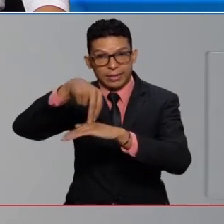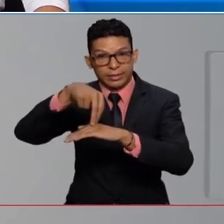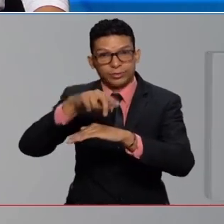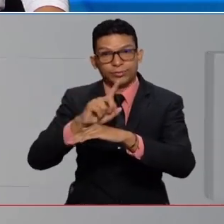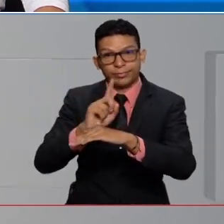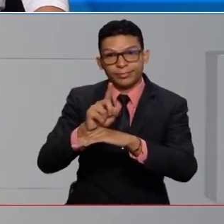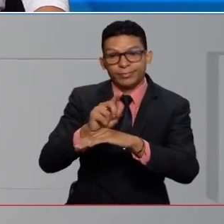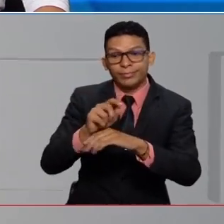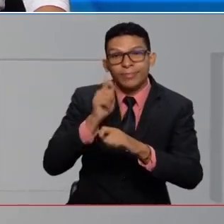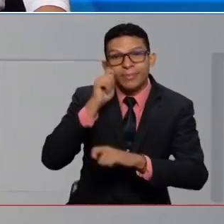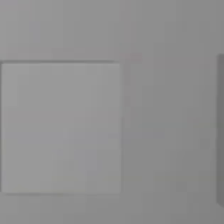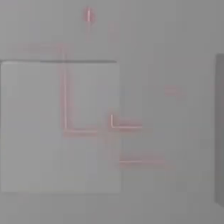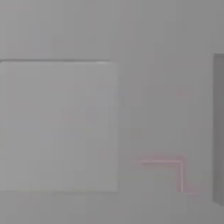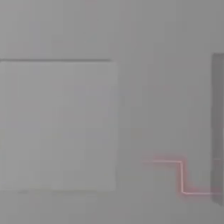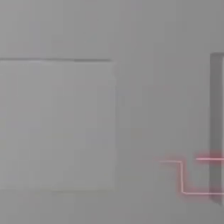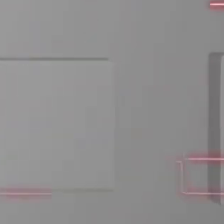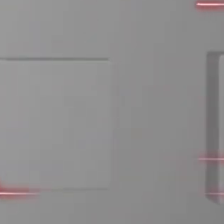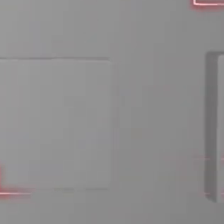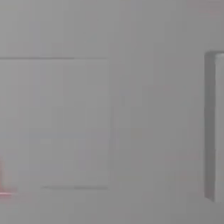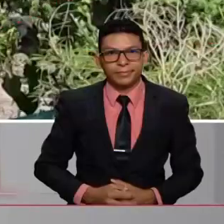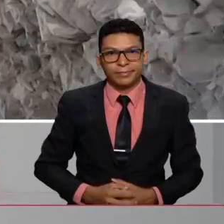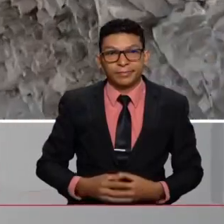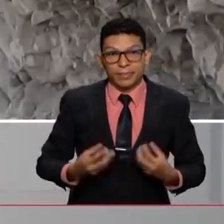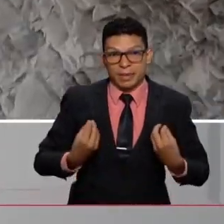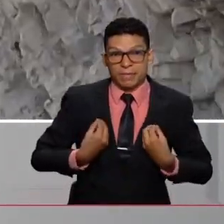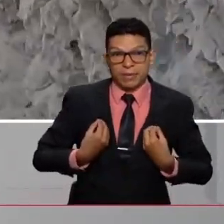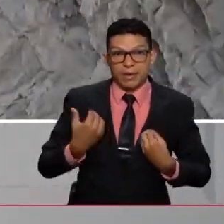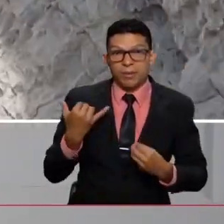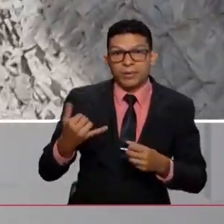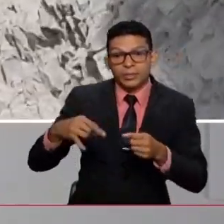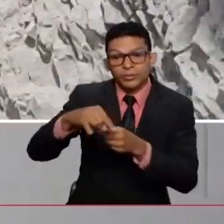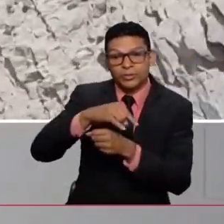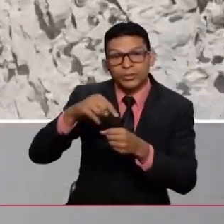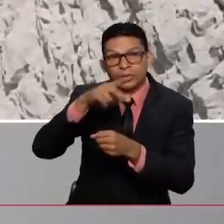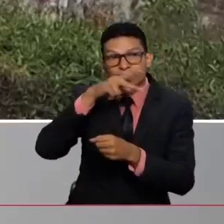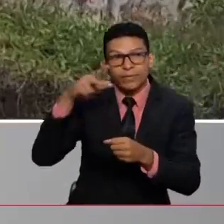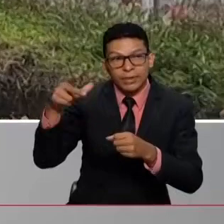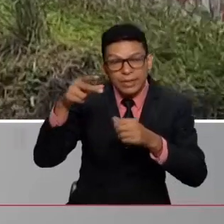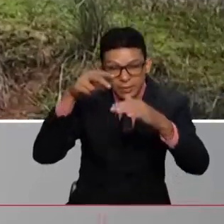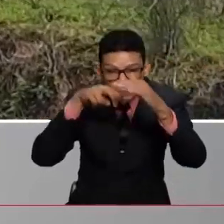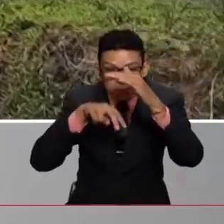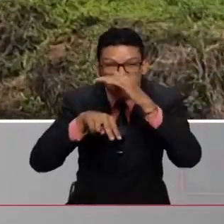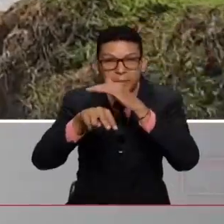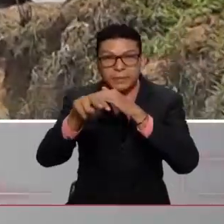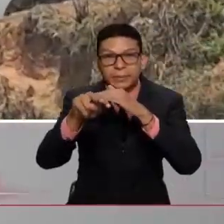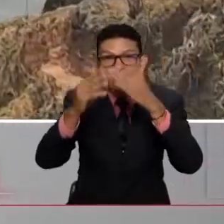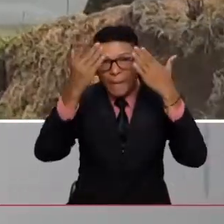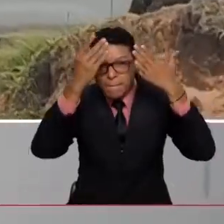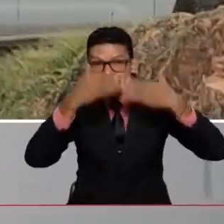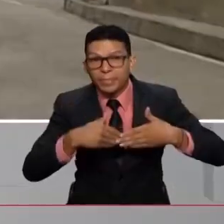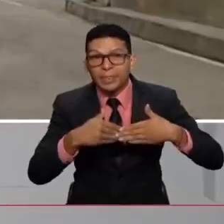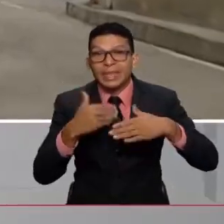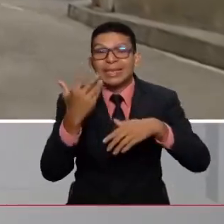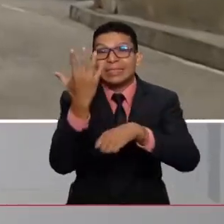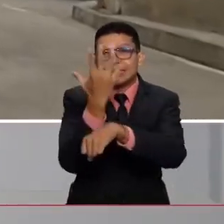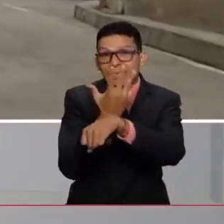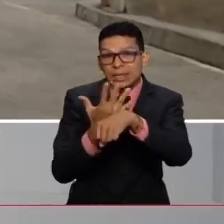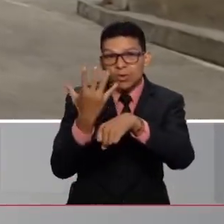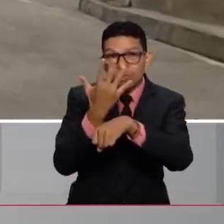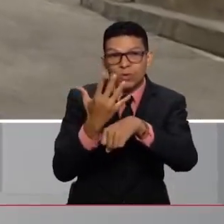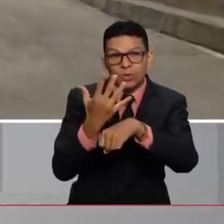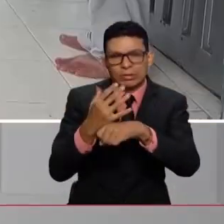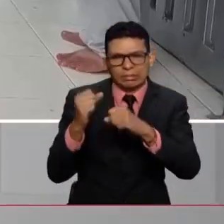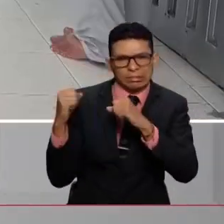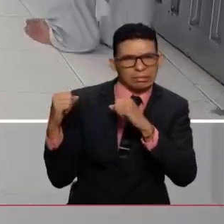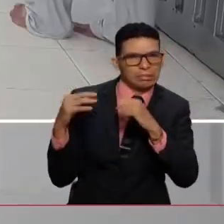Los habitantes de Santa Rosa, zona rural de Cumbitara, debieron improvisar refugios en sus casas por más de 5 horas para protegerse del